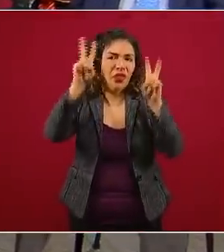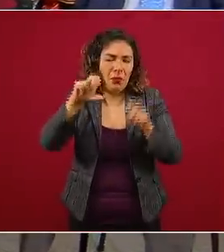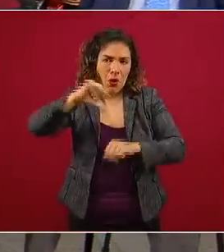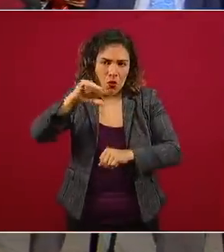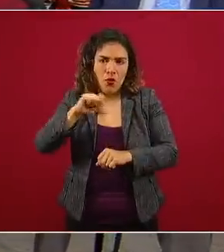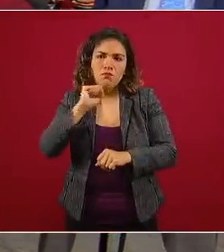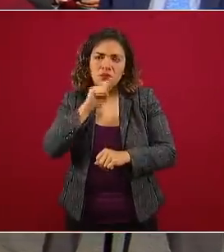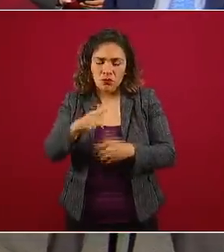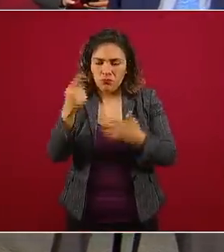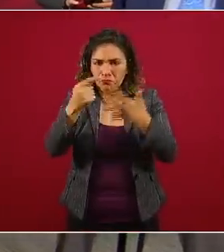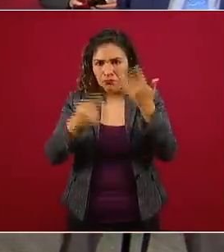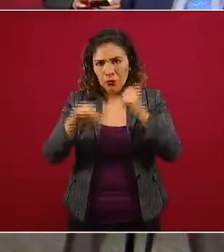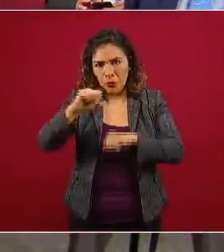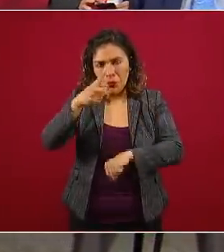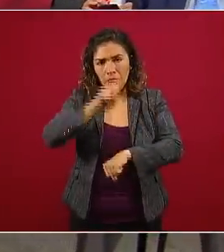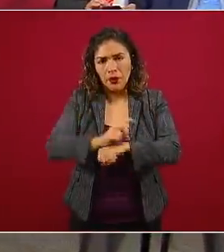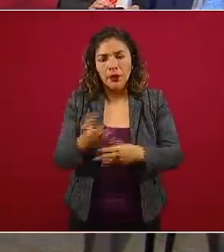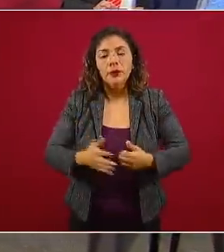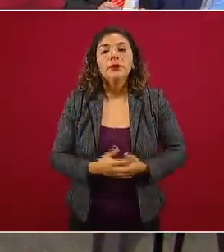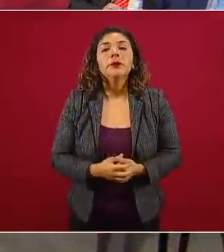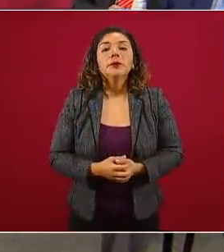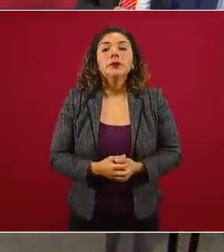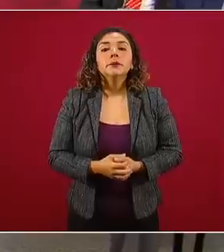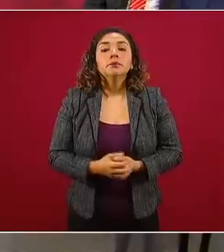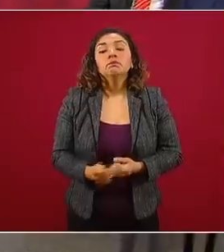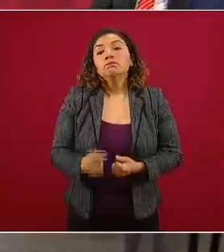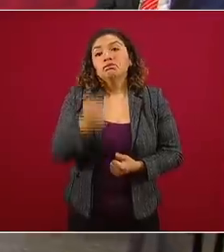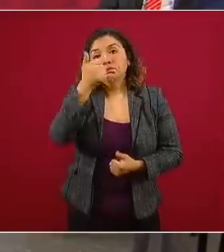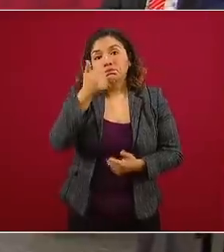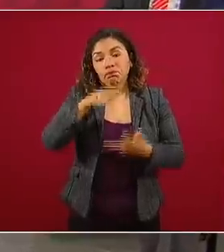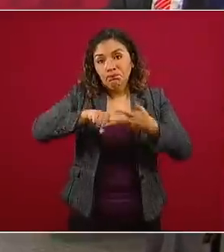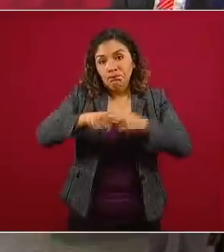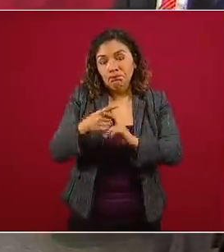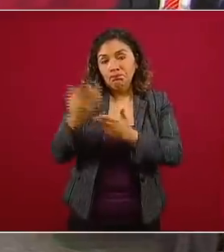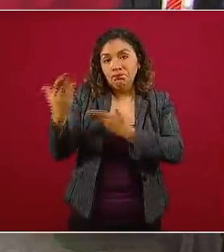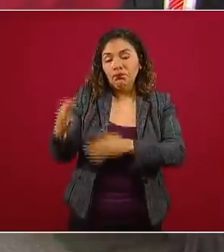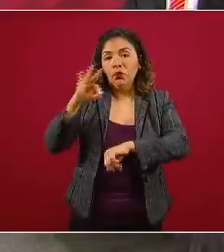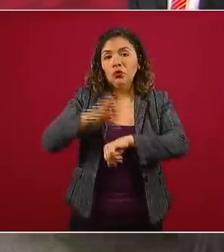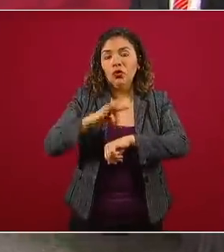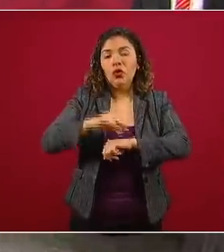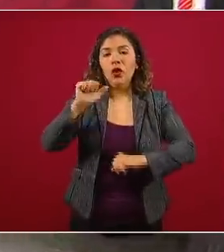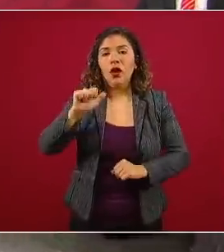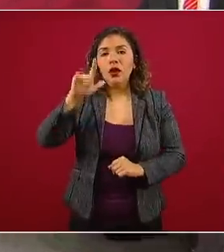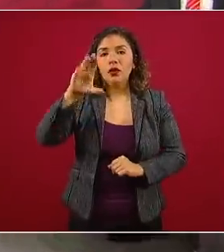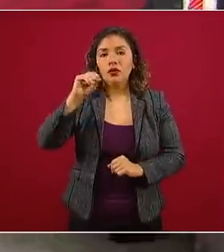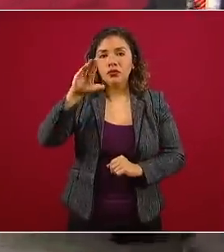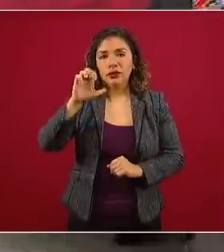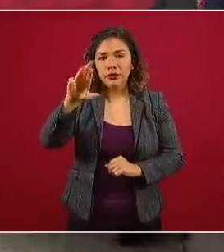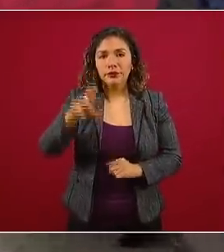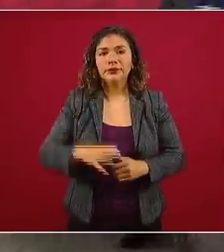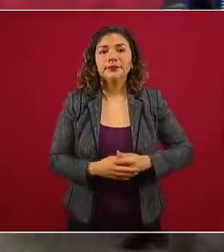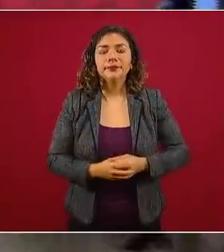para el día de hoy vamos a empezar con el doctor alcocer